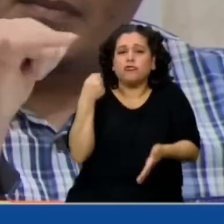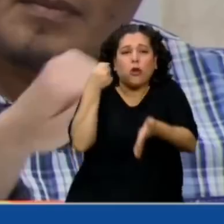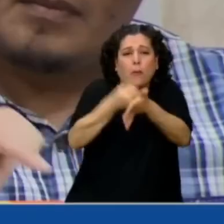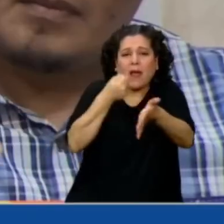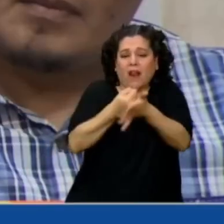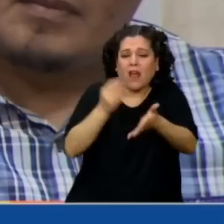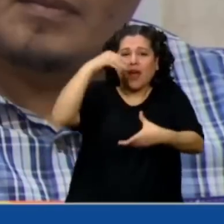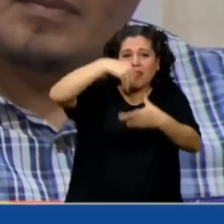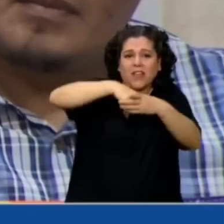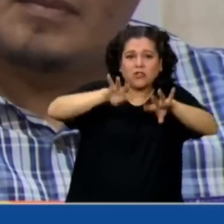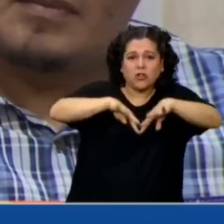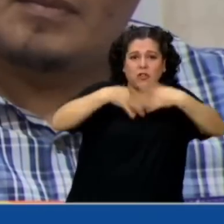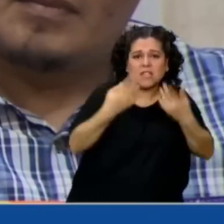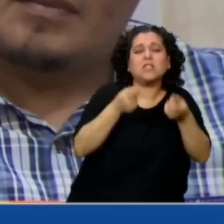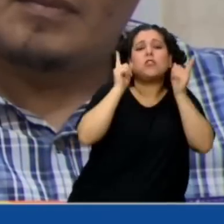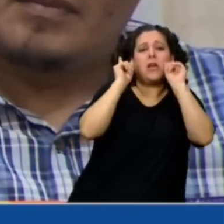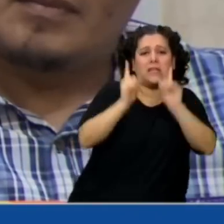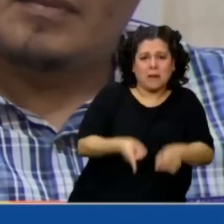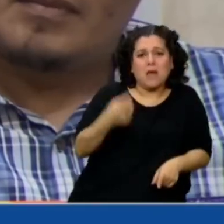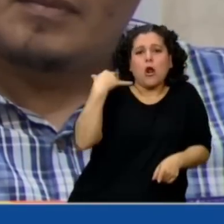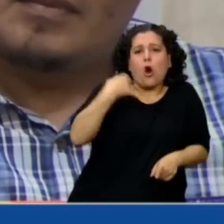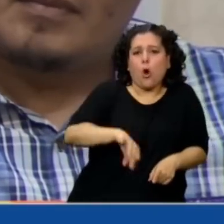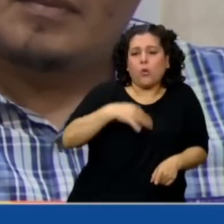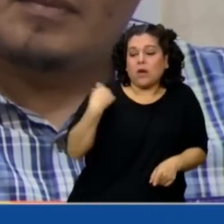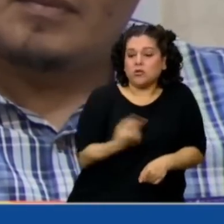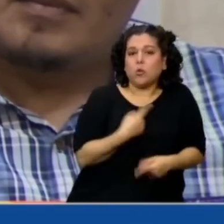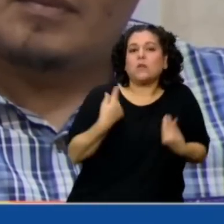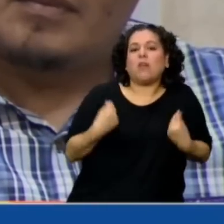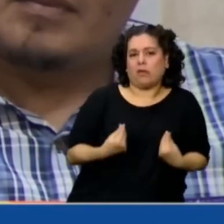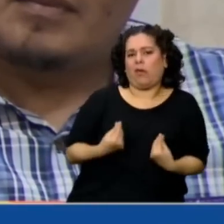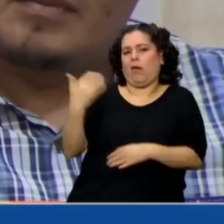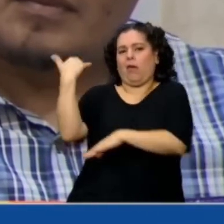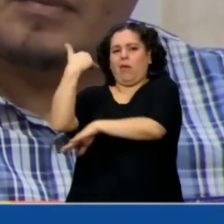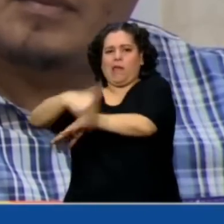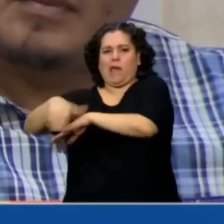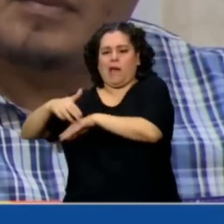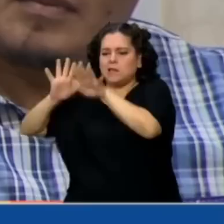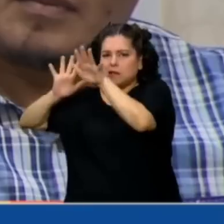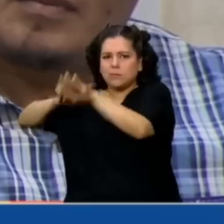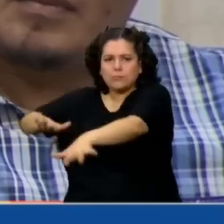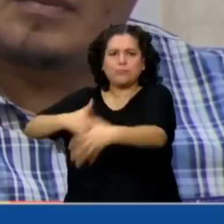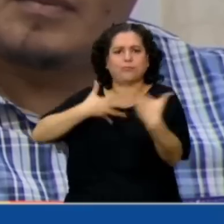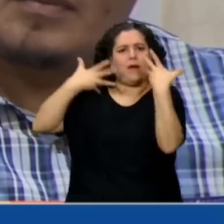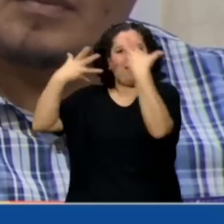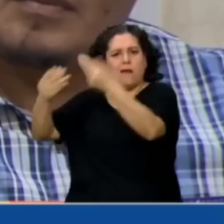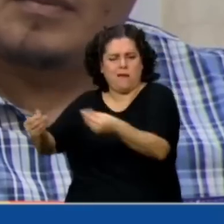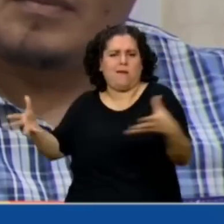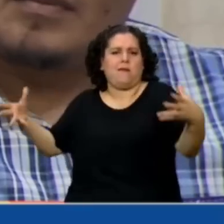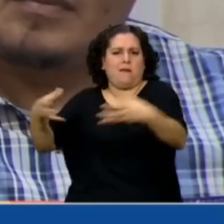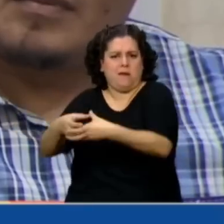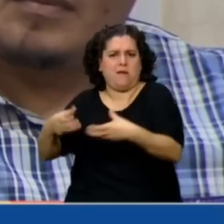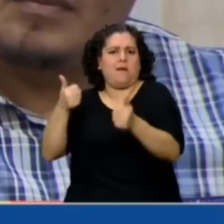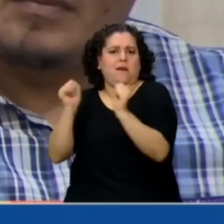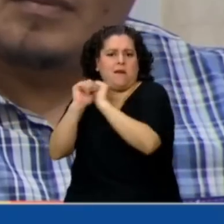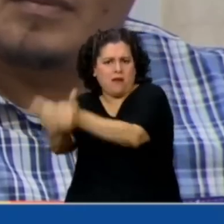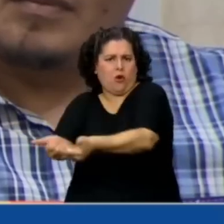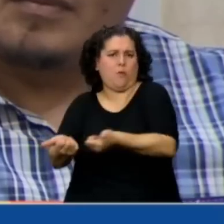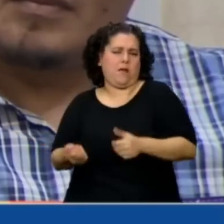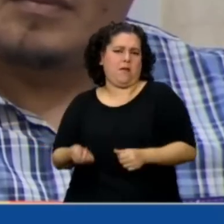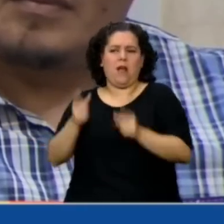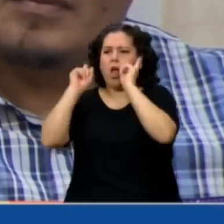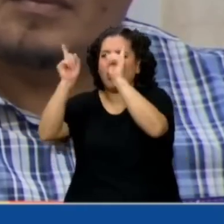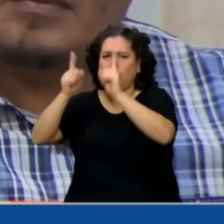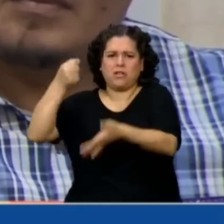en el recinto, sino que nuestra obligación es estar en las calles acompañando a la docencia que lucha, acompañando